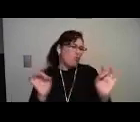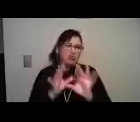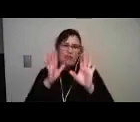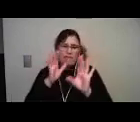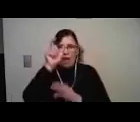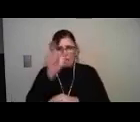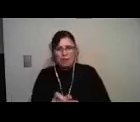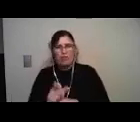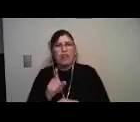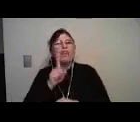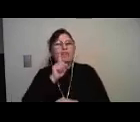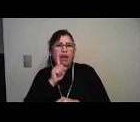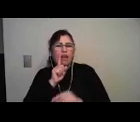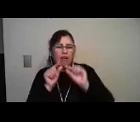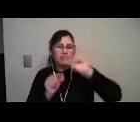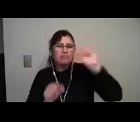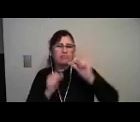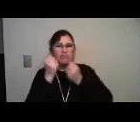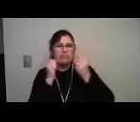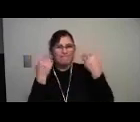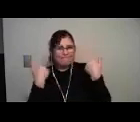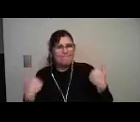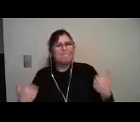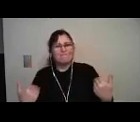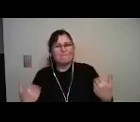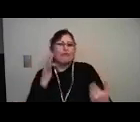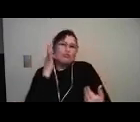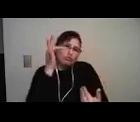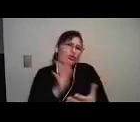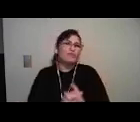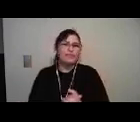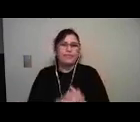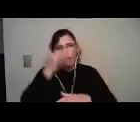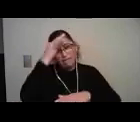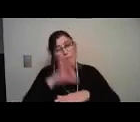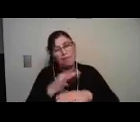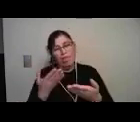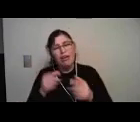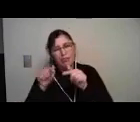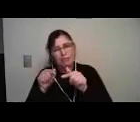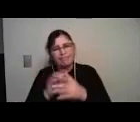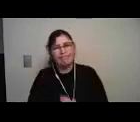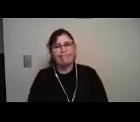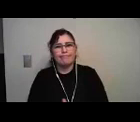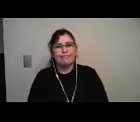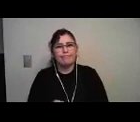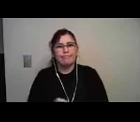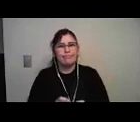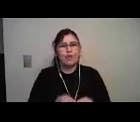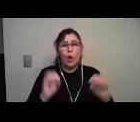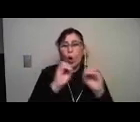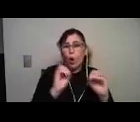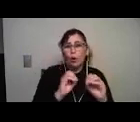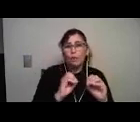personas con estas condiciones tengan una patología, una neuropatía diabética, ¿ya?